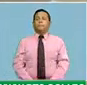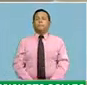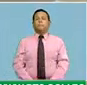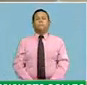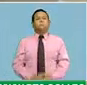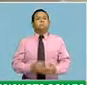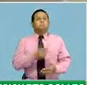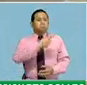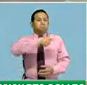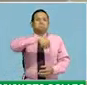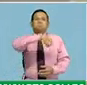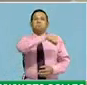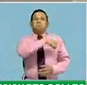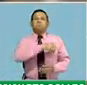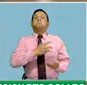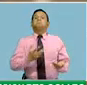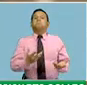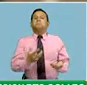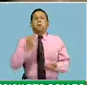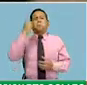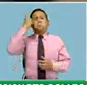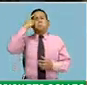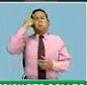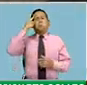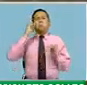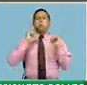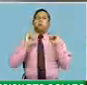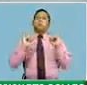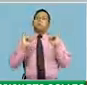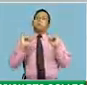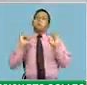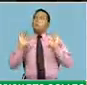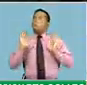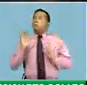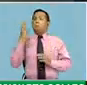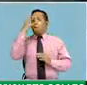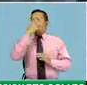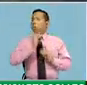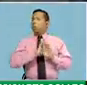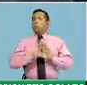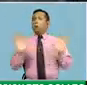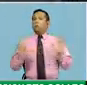aparecen. Pero para ellos, solo son instantes de diversión.